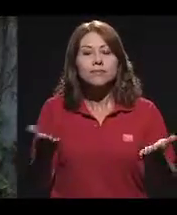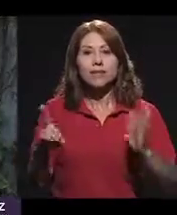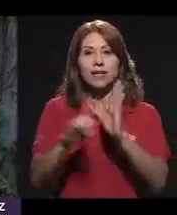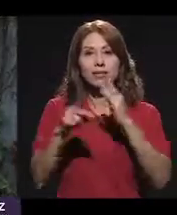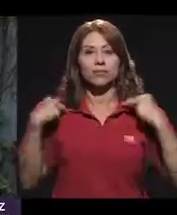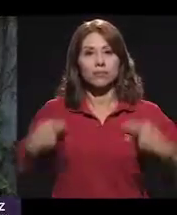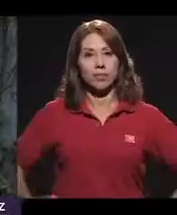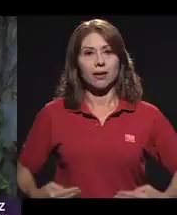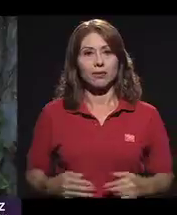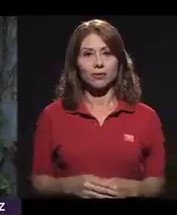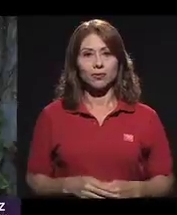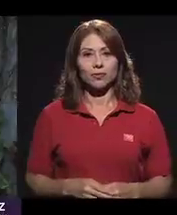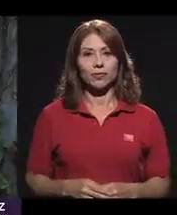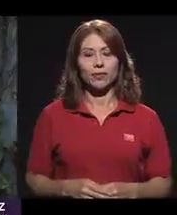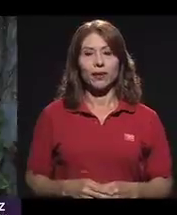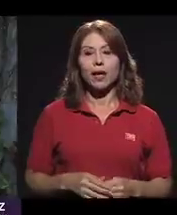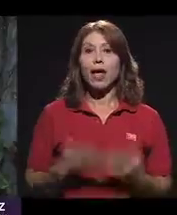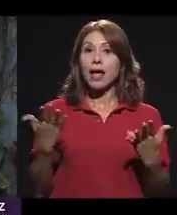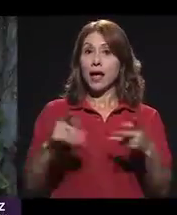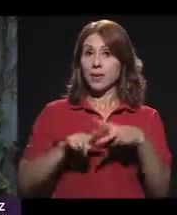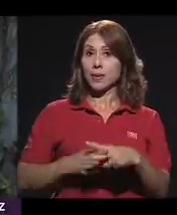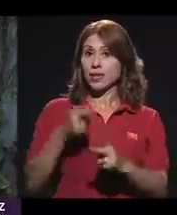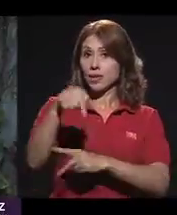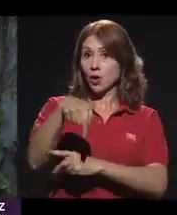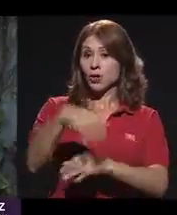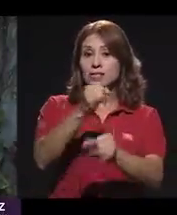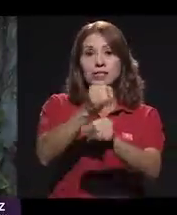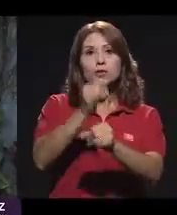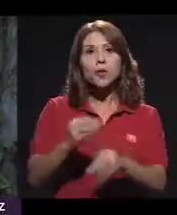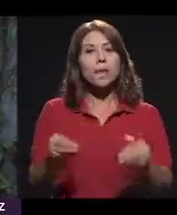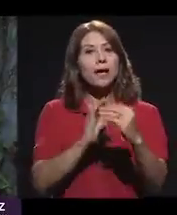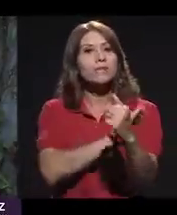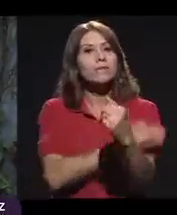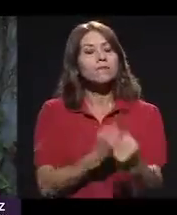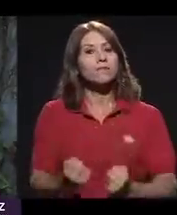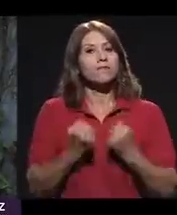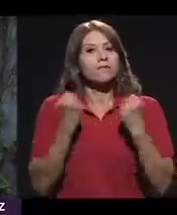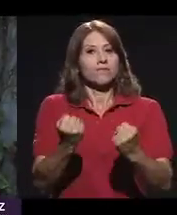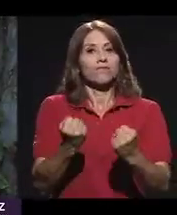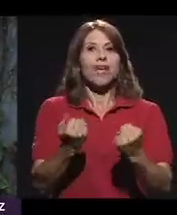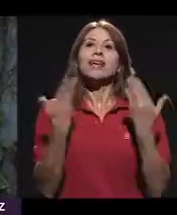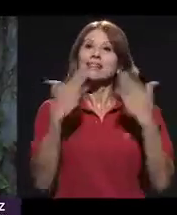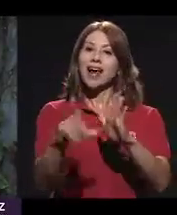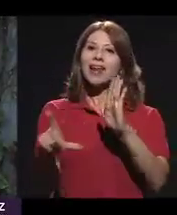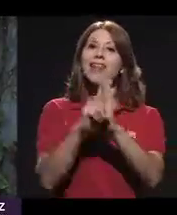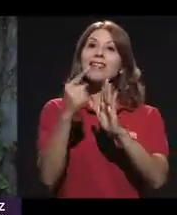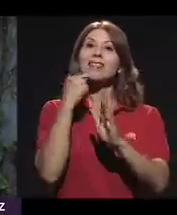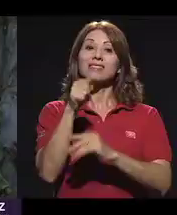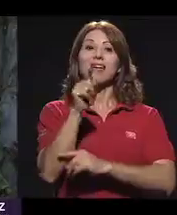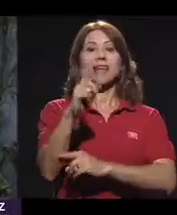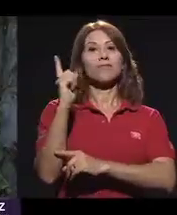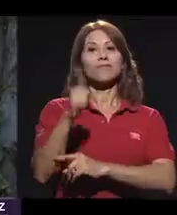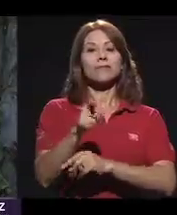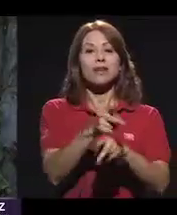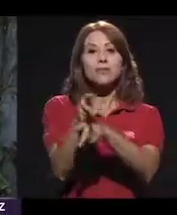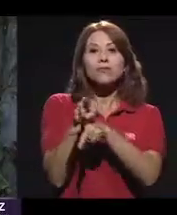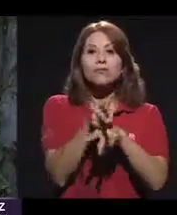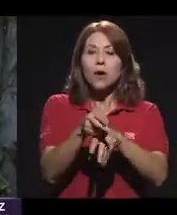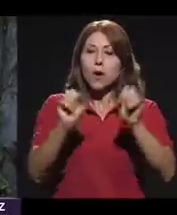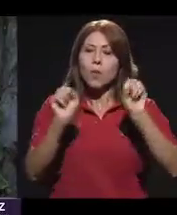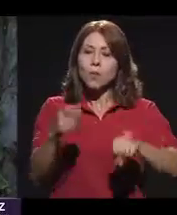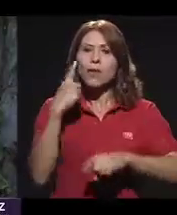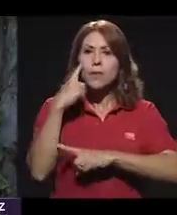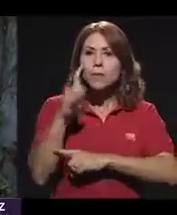hoy tenemos una institución que está refortalecida, que tiene rectoría por ley, que tiene facultades para fiscalización,